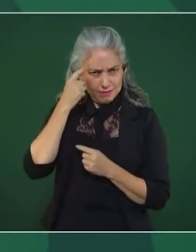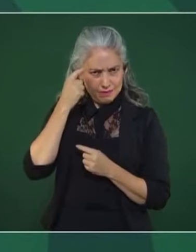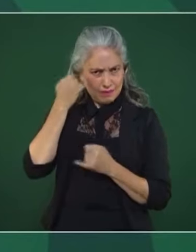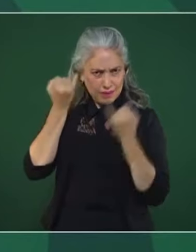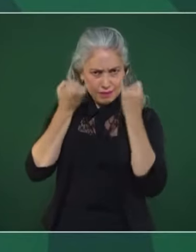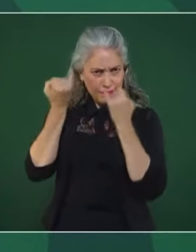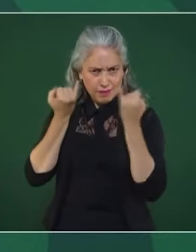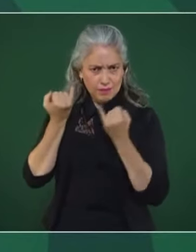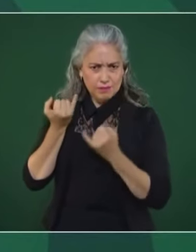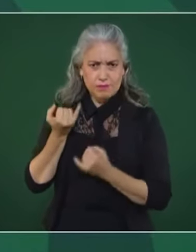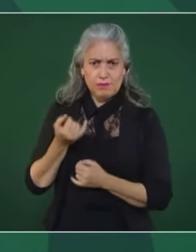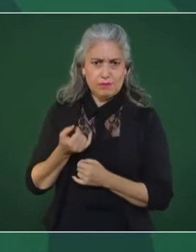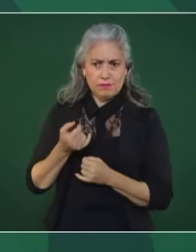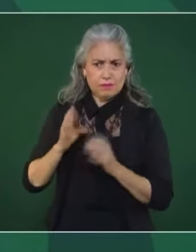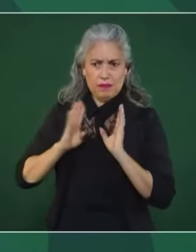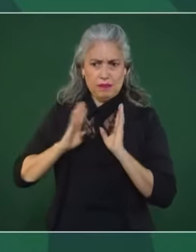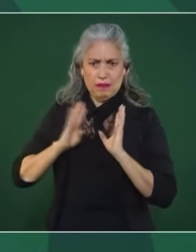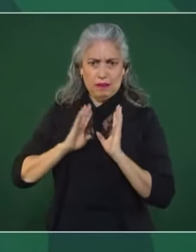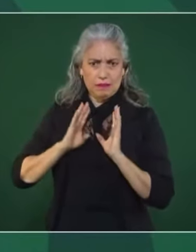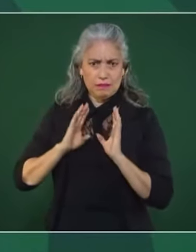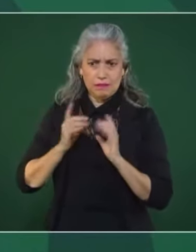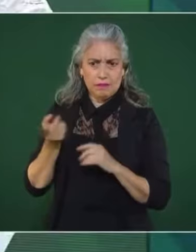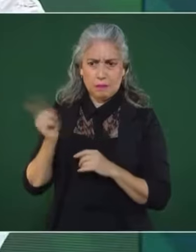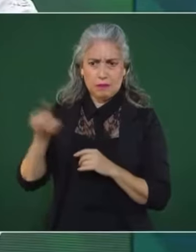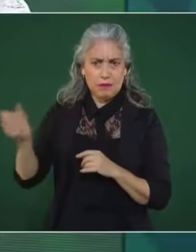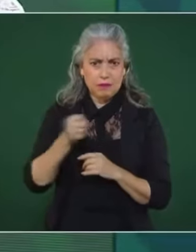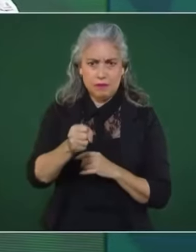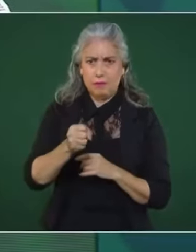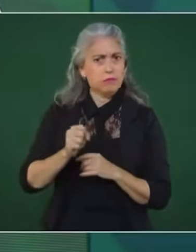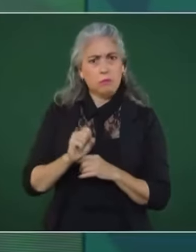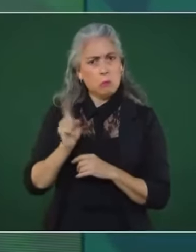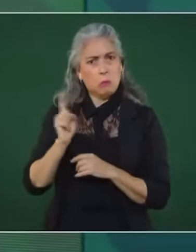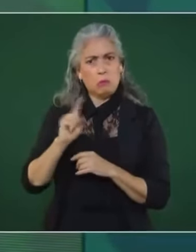nunca plantearon lo del Ejército. Eso surgió de repente, y surge